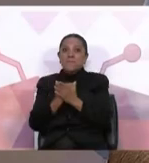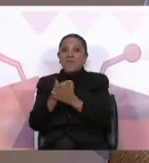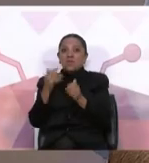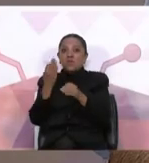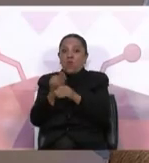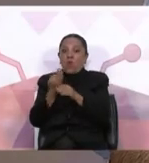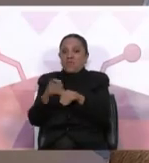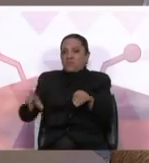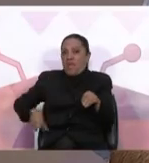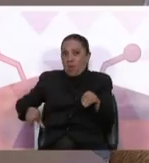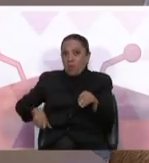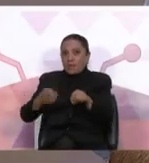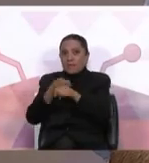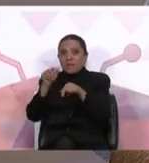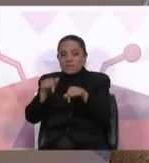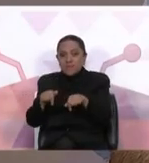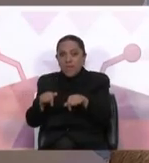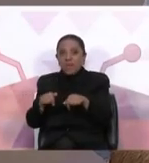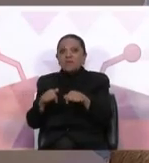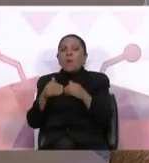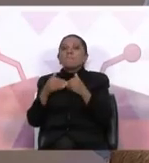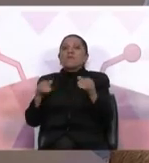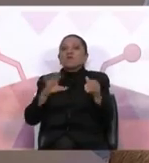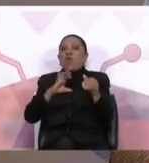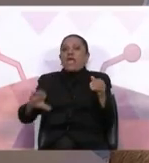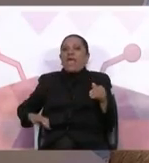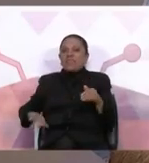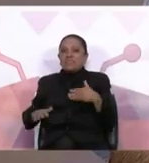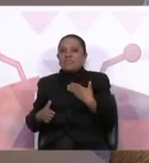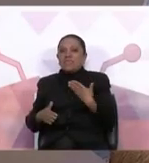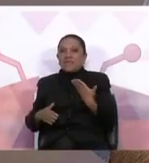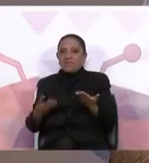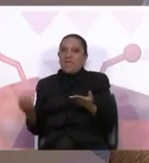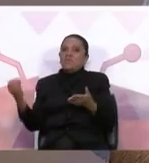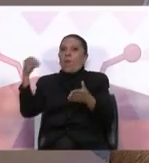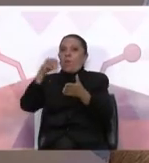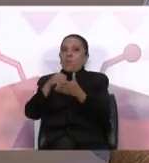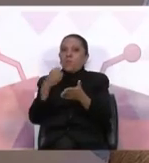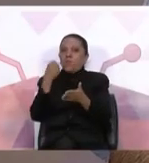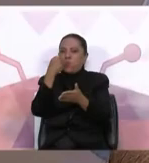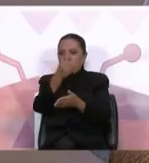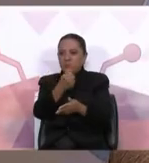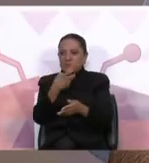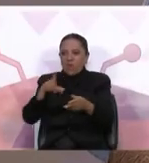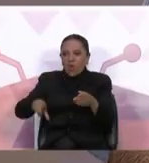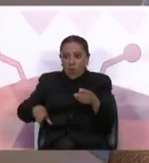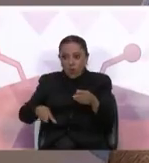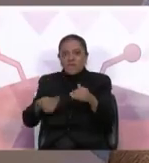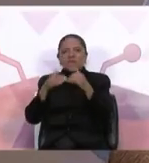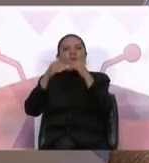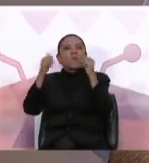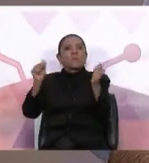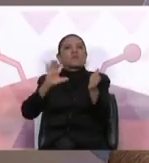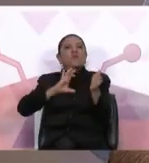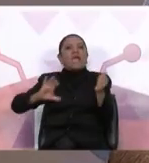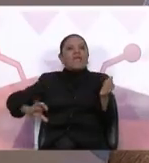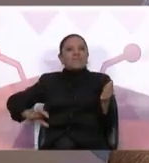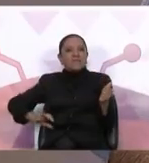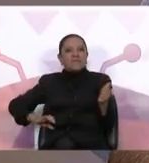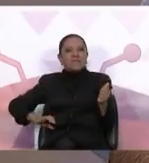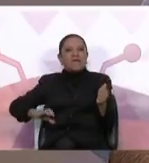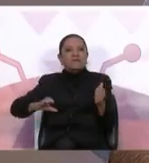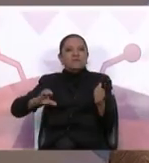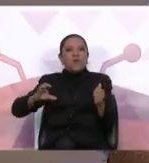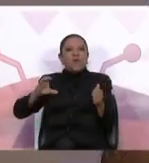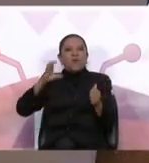menos con el candidato que lo puso a él menos con el candidato con tema blanco